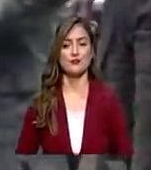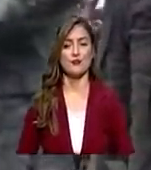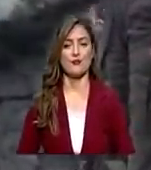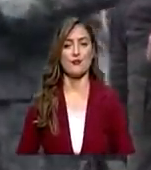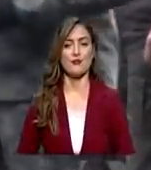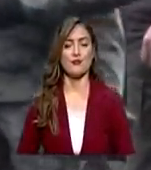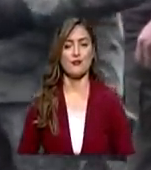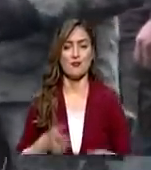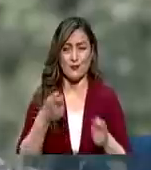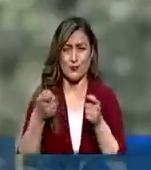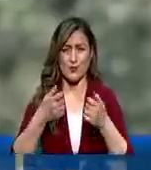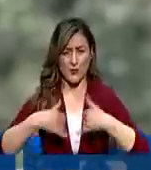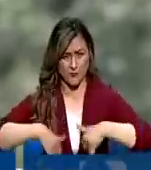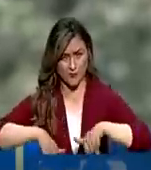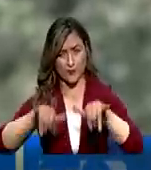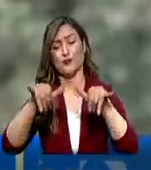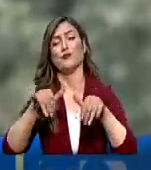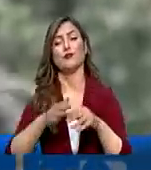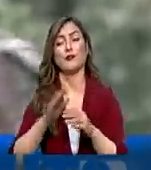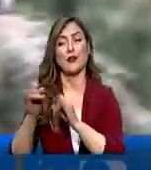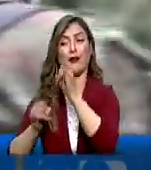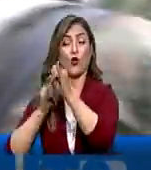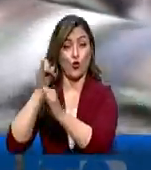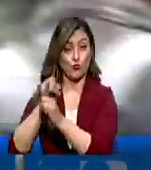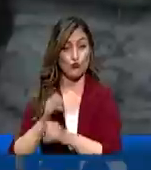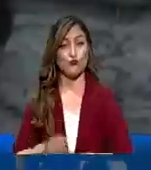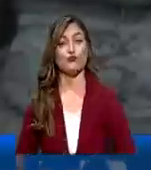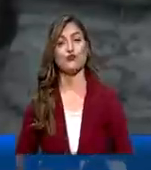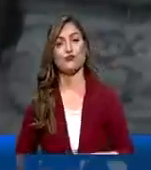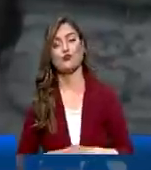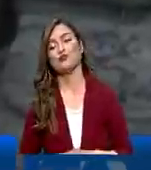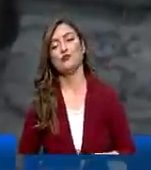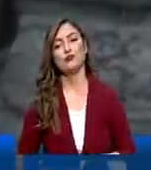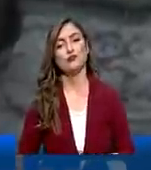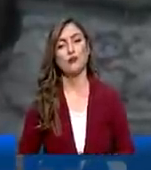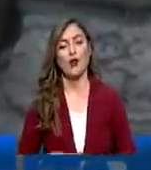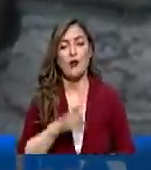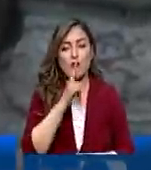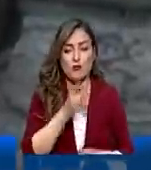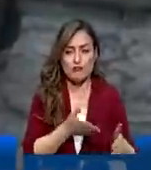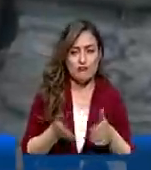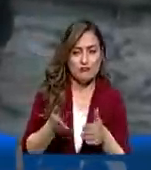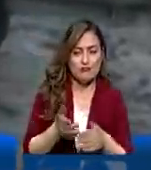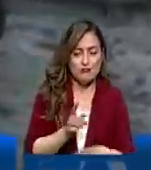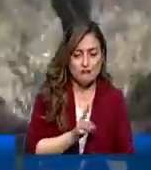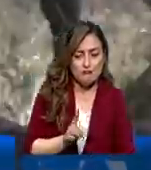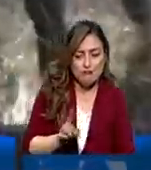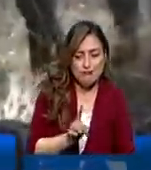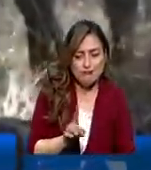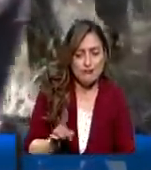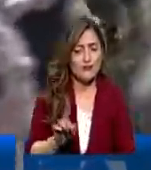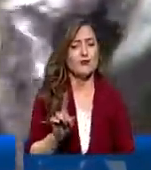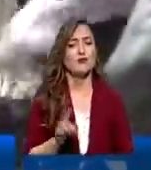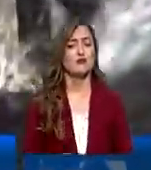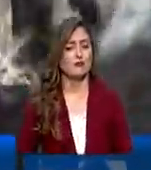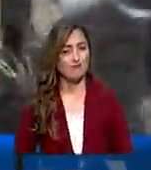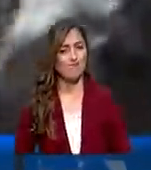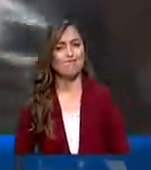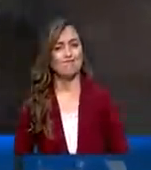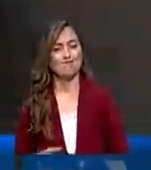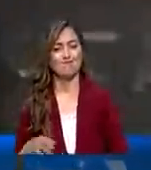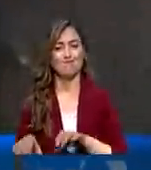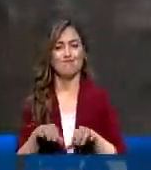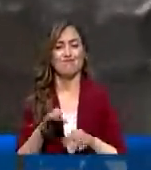Los controles se extienden hasta el límite internacional donde proliferan los pasos clandestinos a través de los cuales se realizan todo tipo